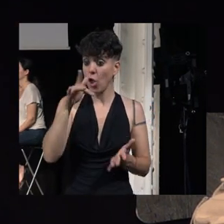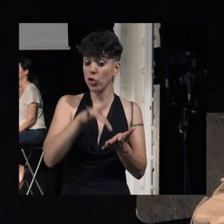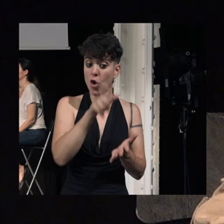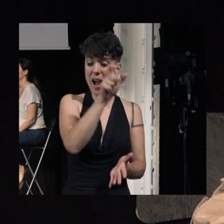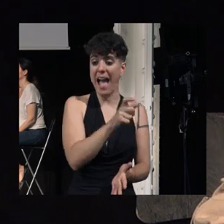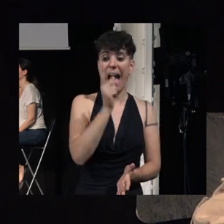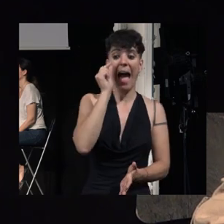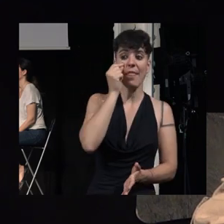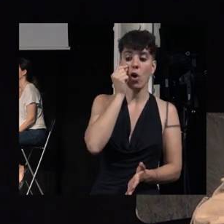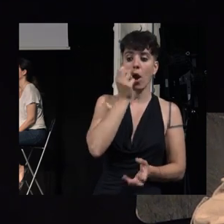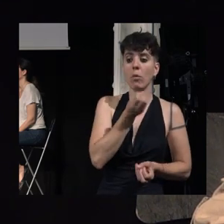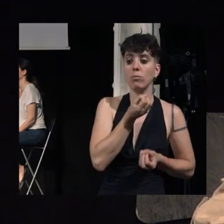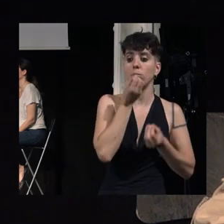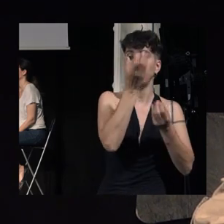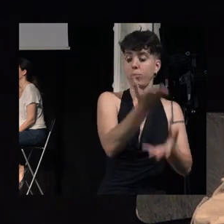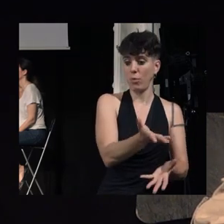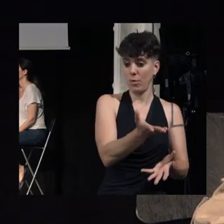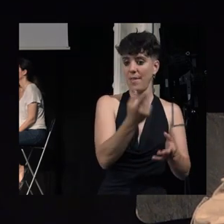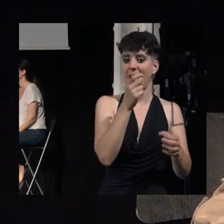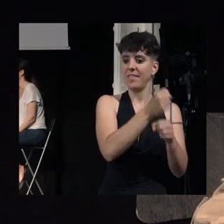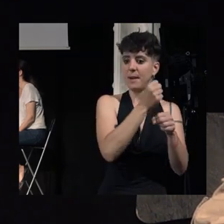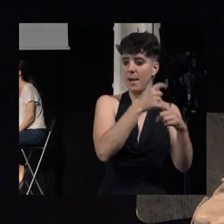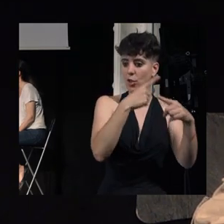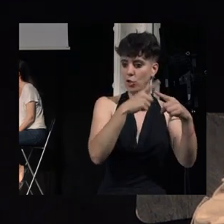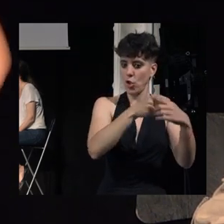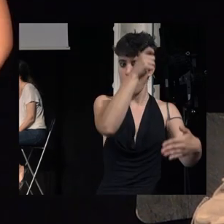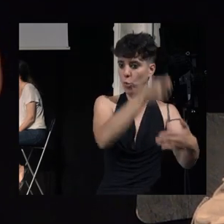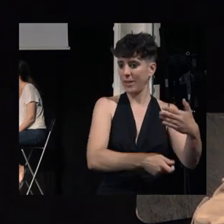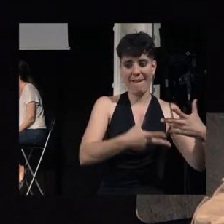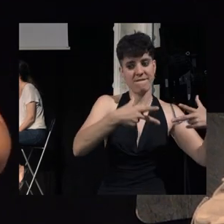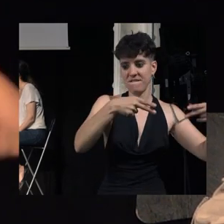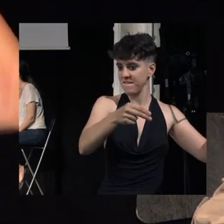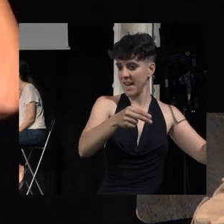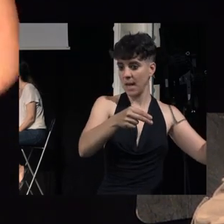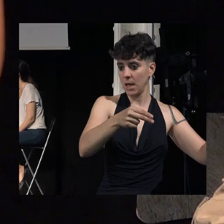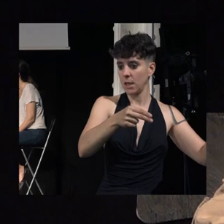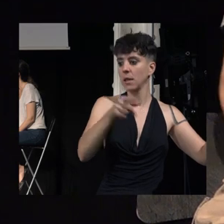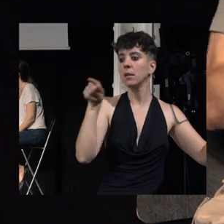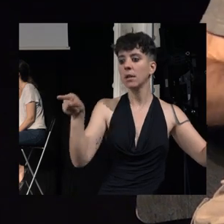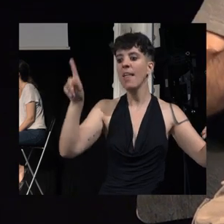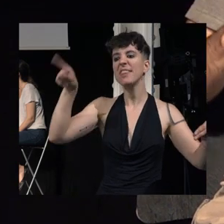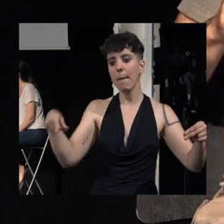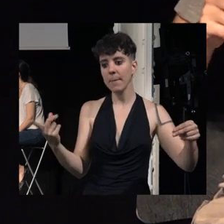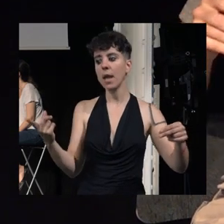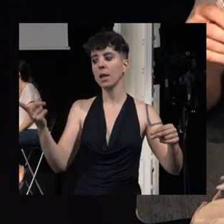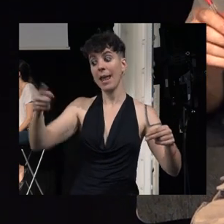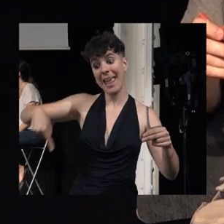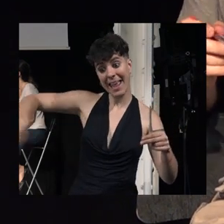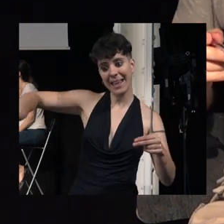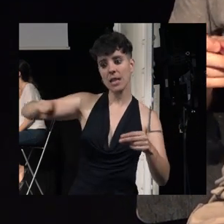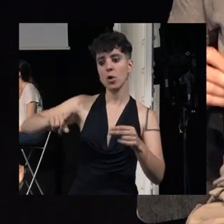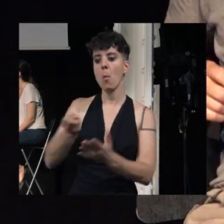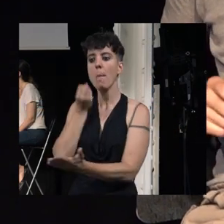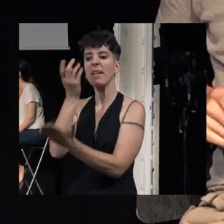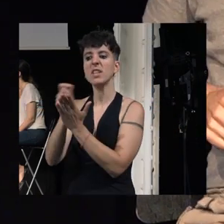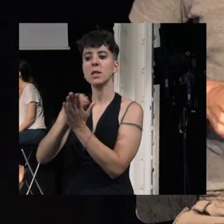anunció que iban a dejar de multar a las trabajadoras sexuales, también escribieron un manifiesto que es como, ¿cómo